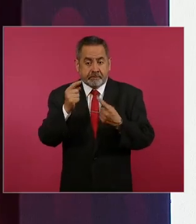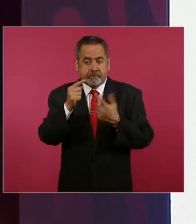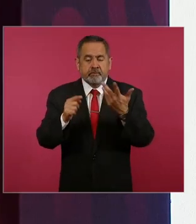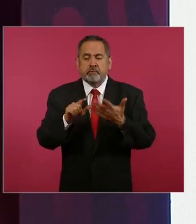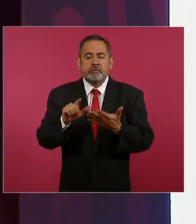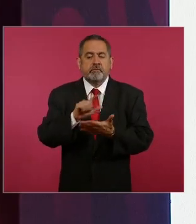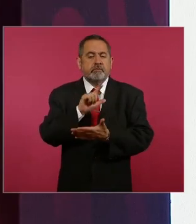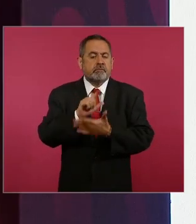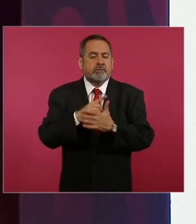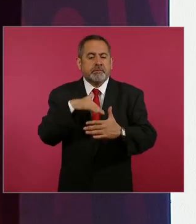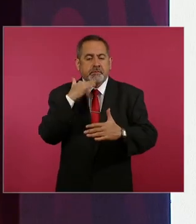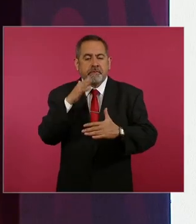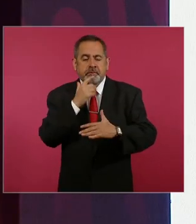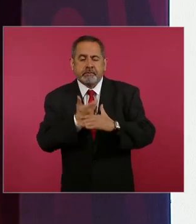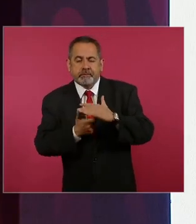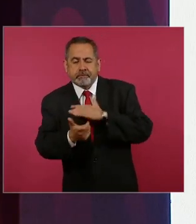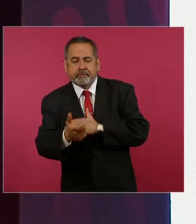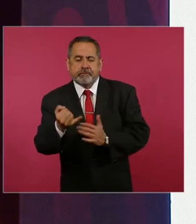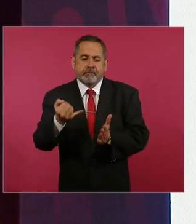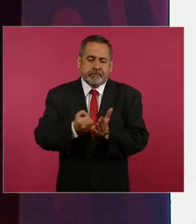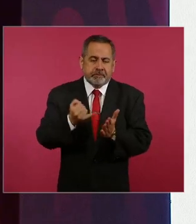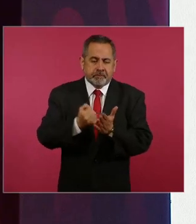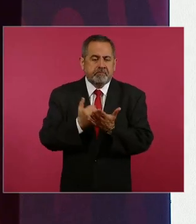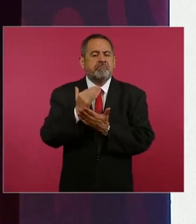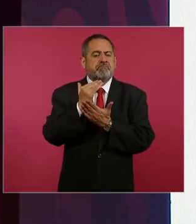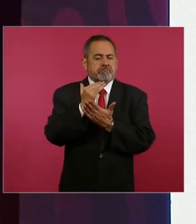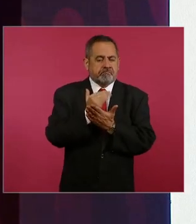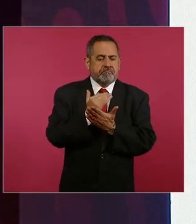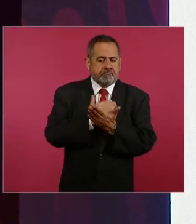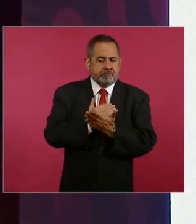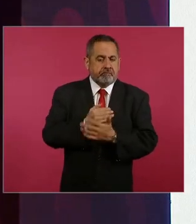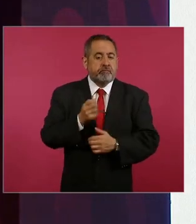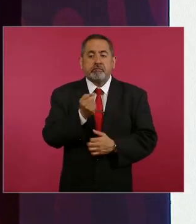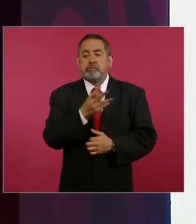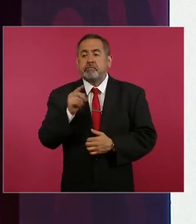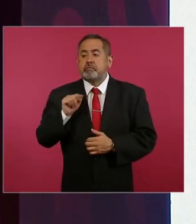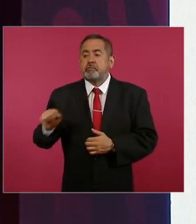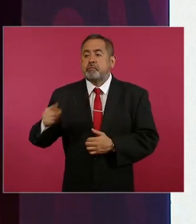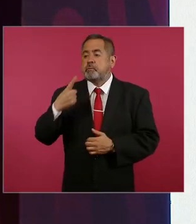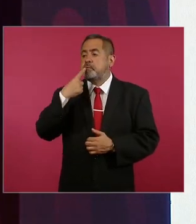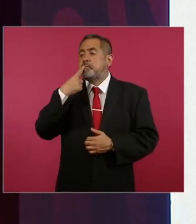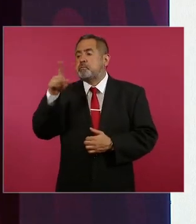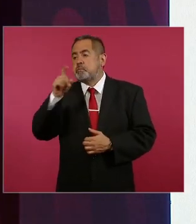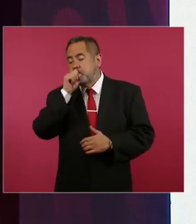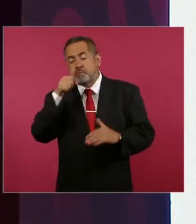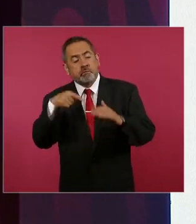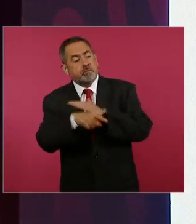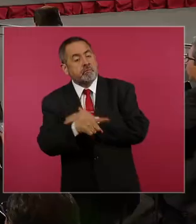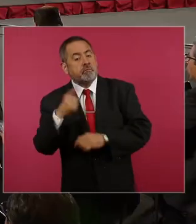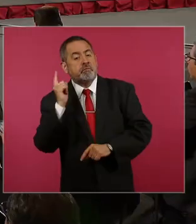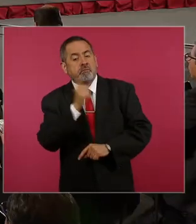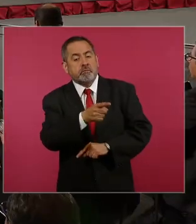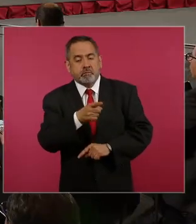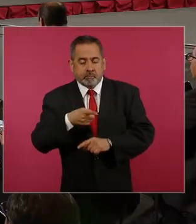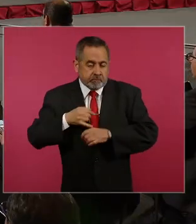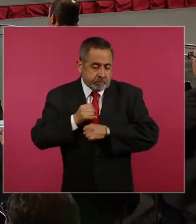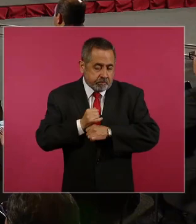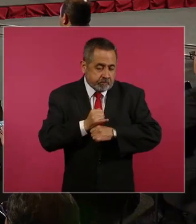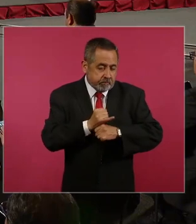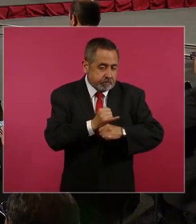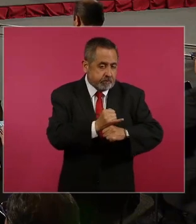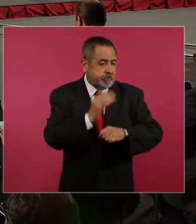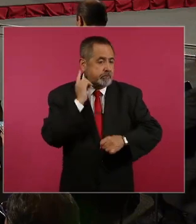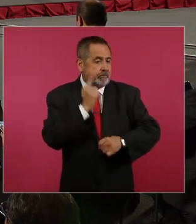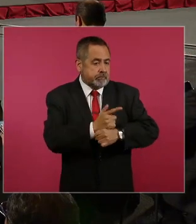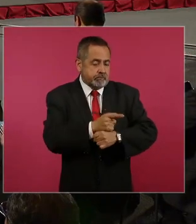delitos financieros y delitos fiscales, es por las denuncias que se hacen, por las carpetas de investigación que se hacen de